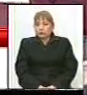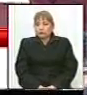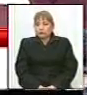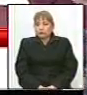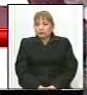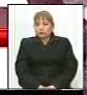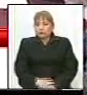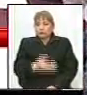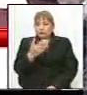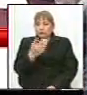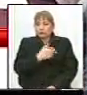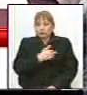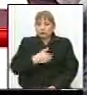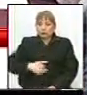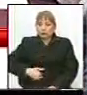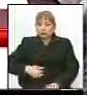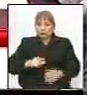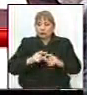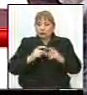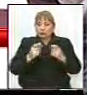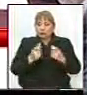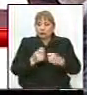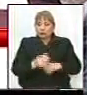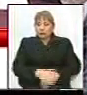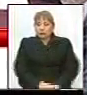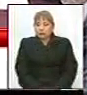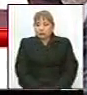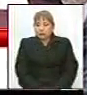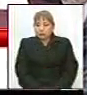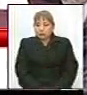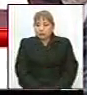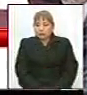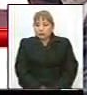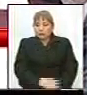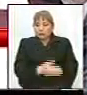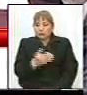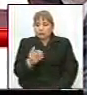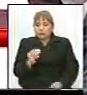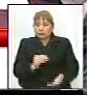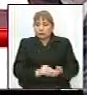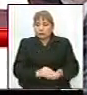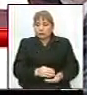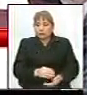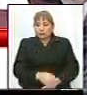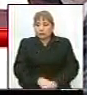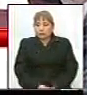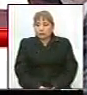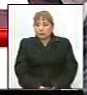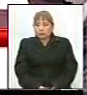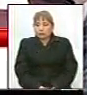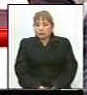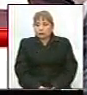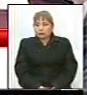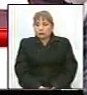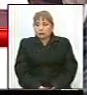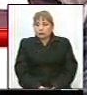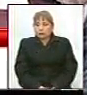Muy bien, señor presidente, señores congresistas. Queremos absolver las inquietudes, algunas preguntas que se han